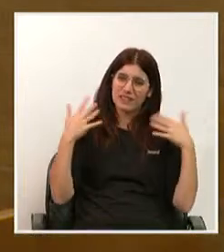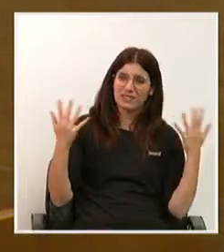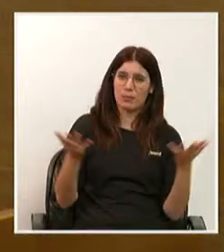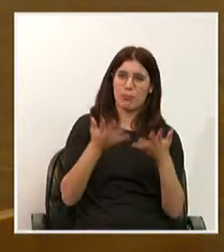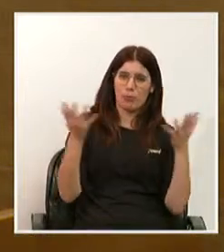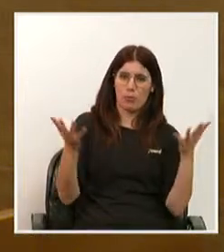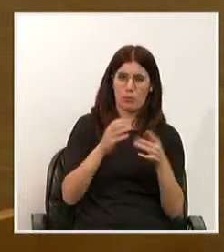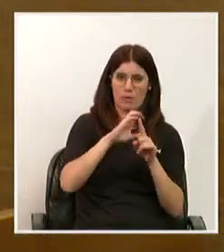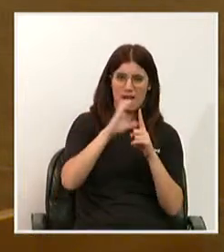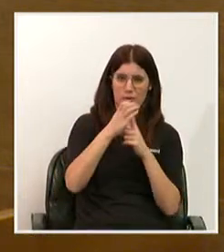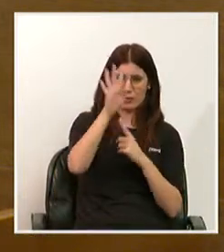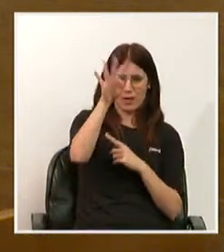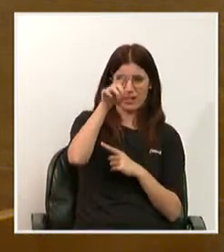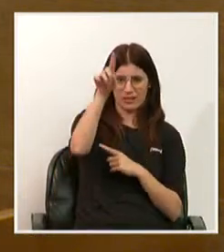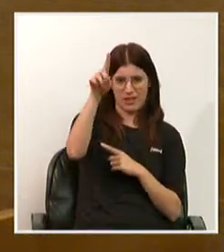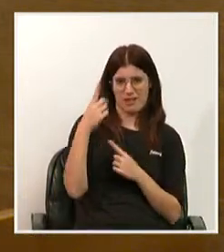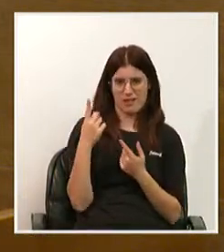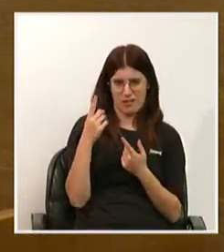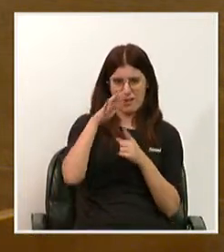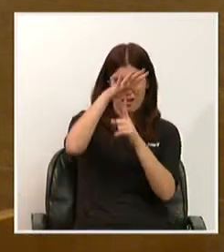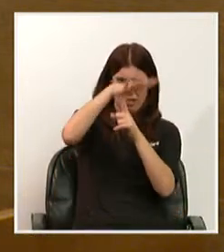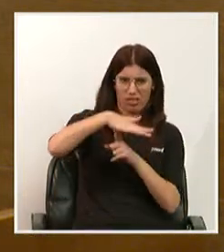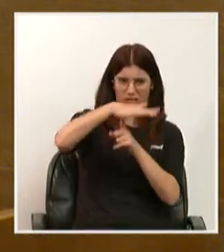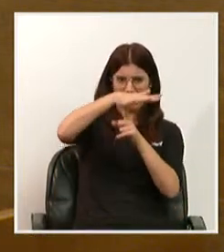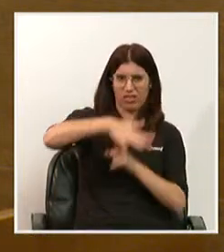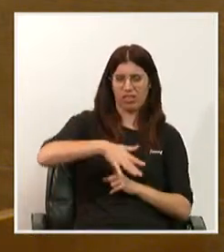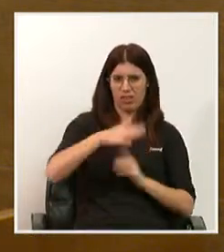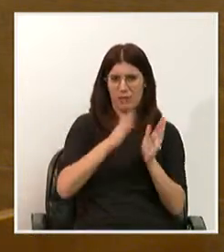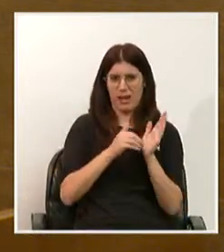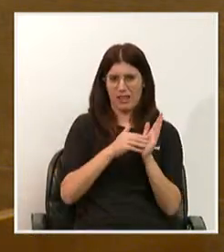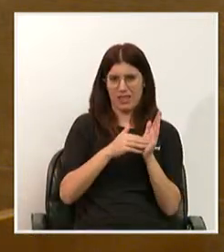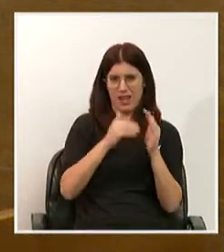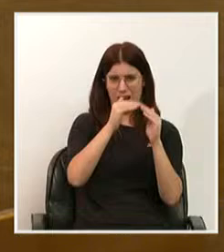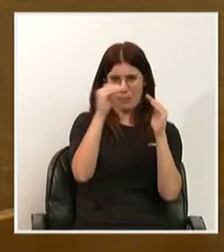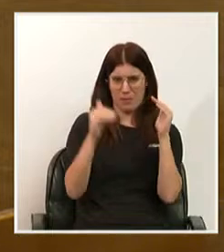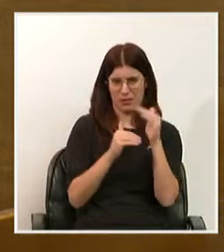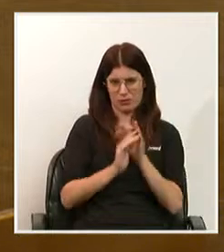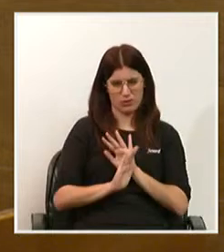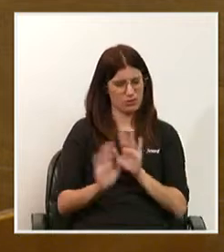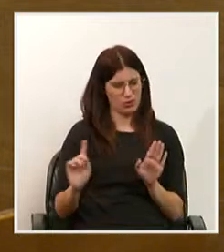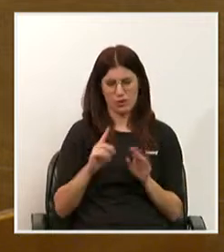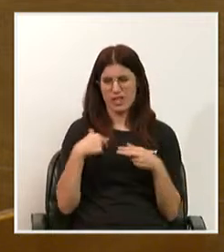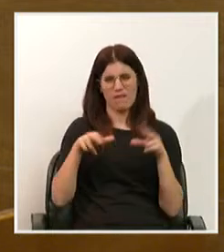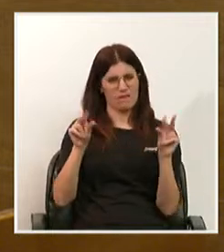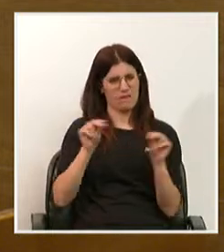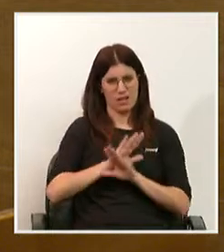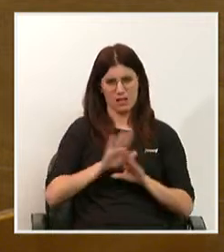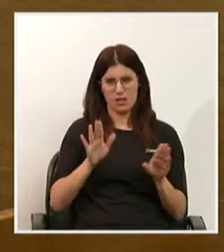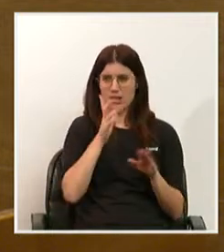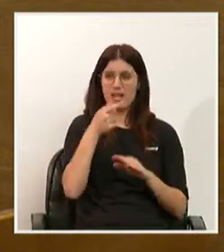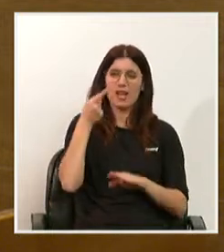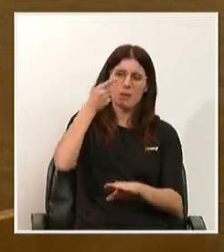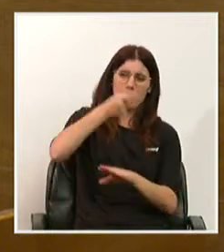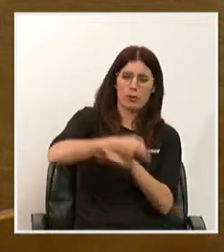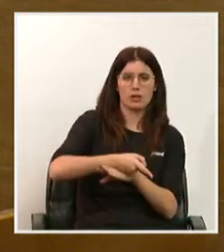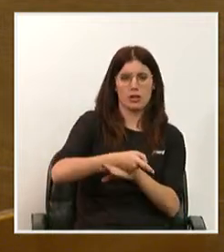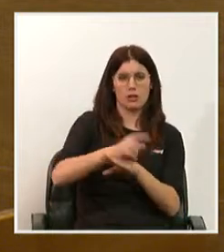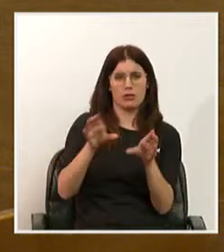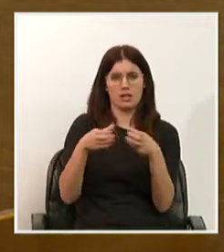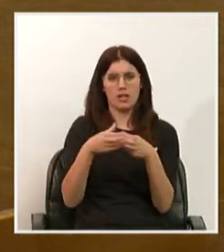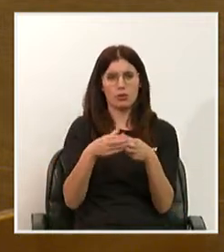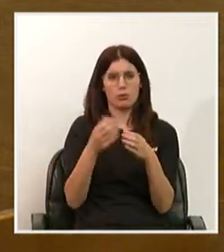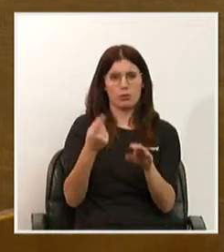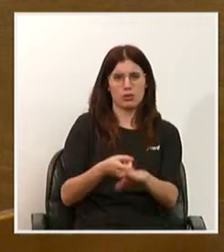Laura catal men a la valenciana ve señora Ruiz de imposi de